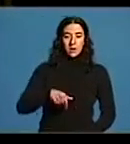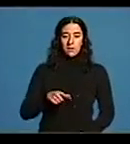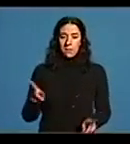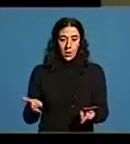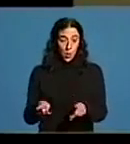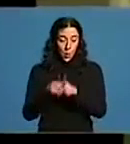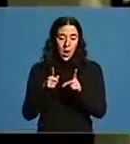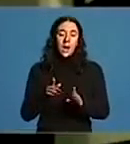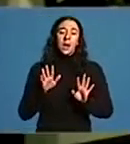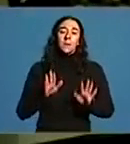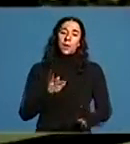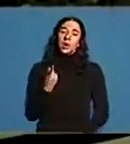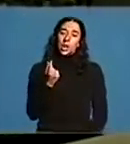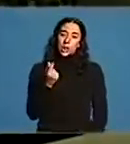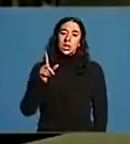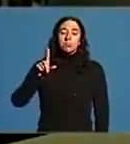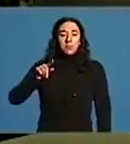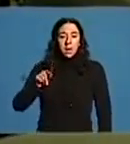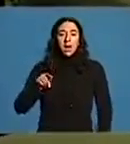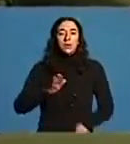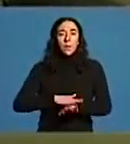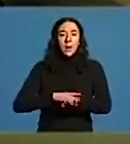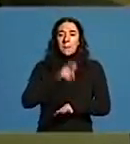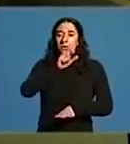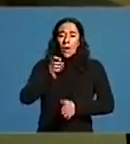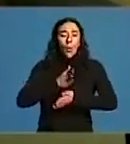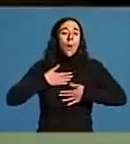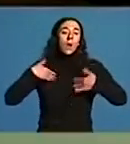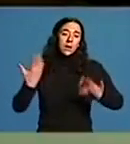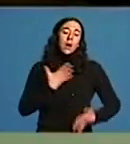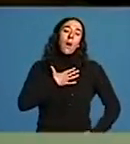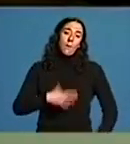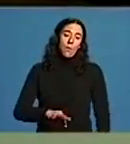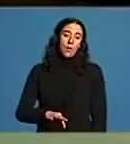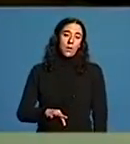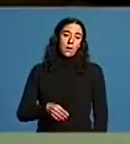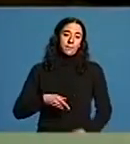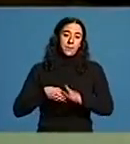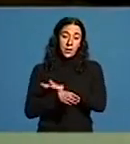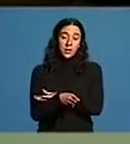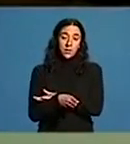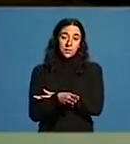asequibles a todo tipo de bolsillos y todo tipo de público. Y también, pues, un poco